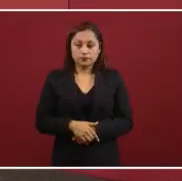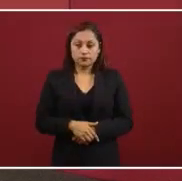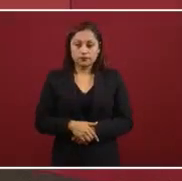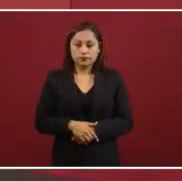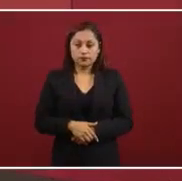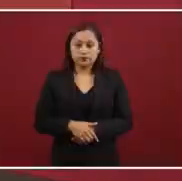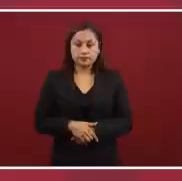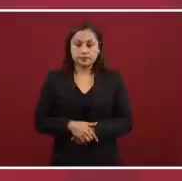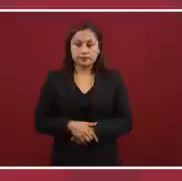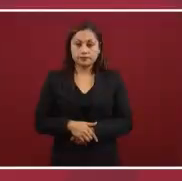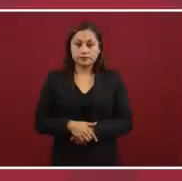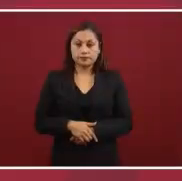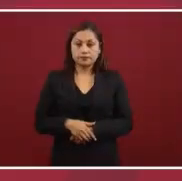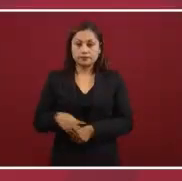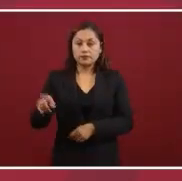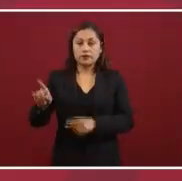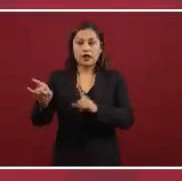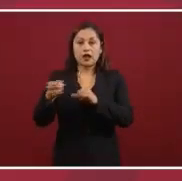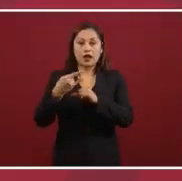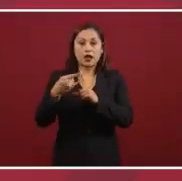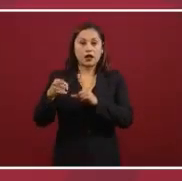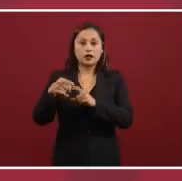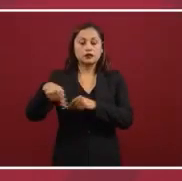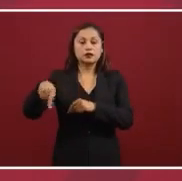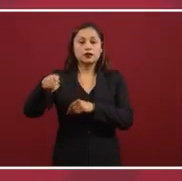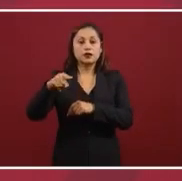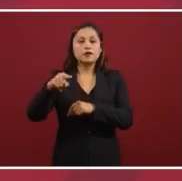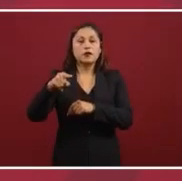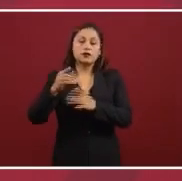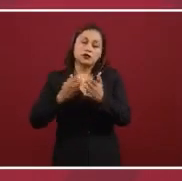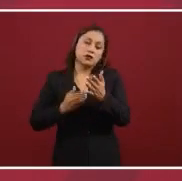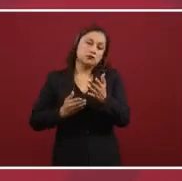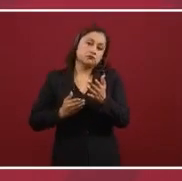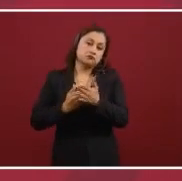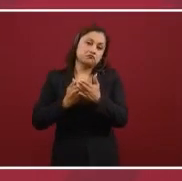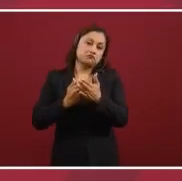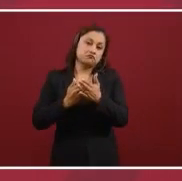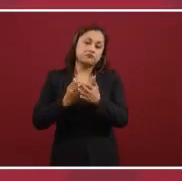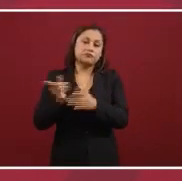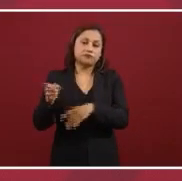lo decidieron en la puerta porque sintieron de que